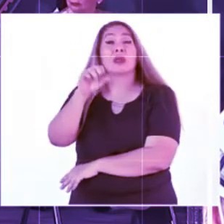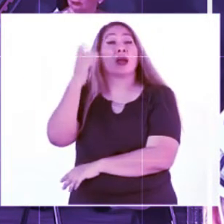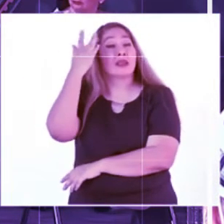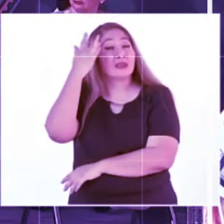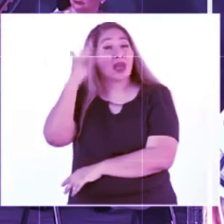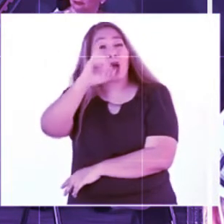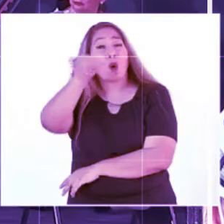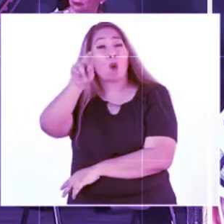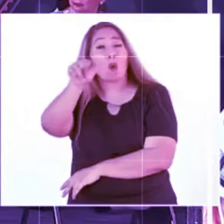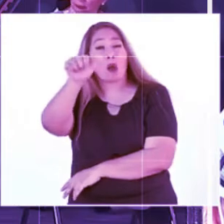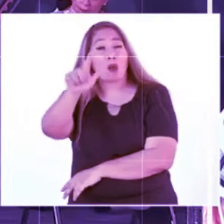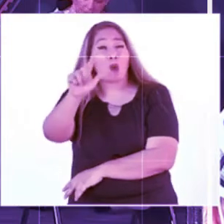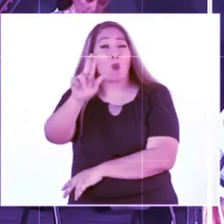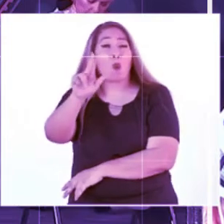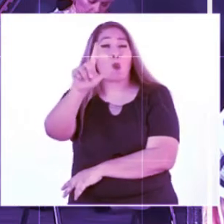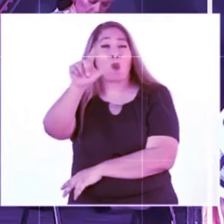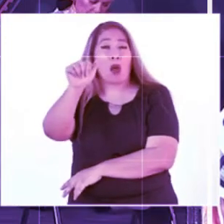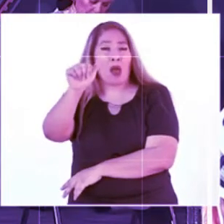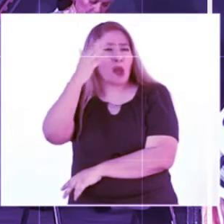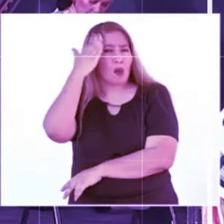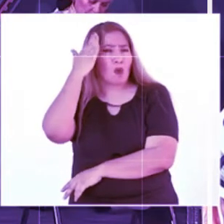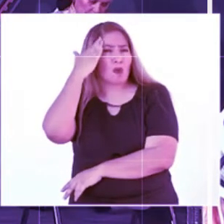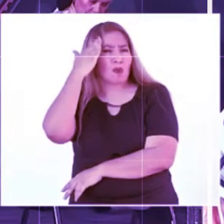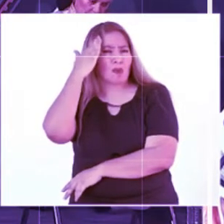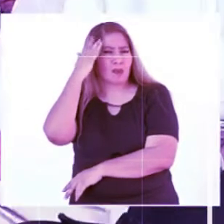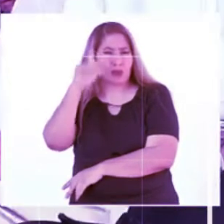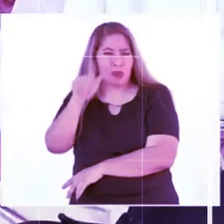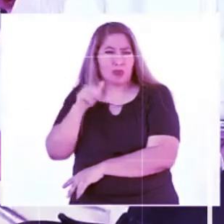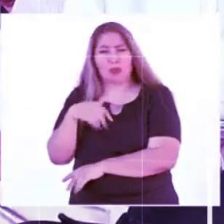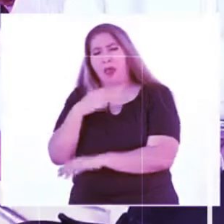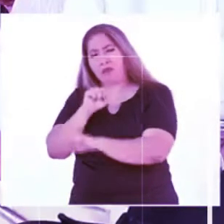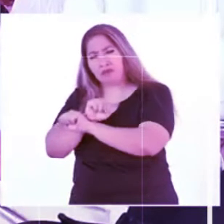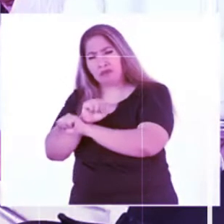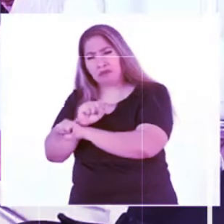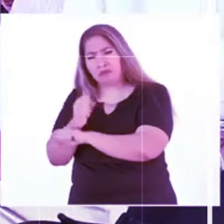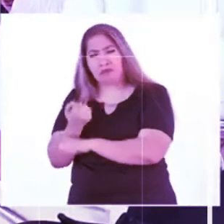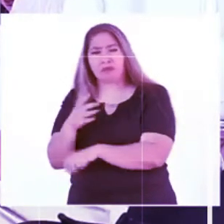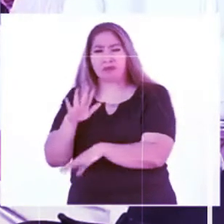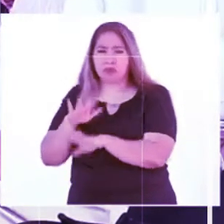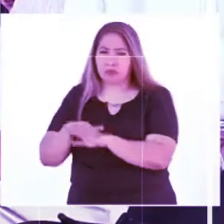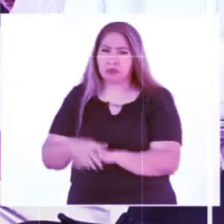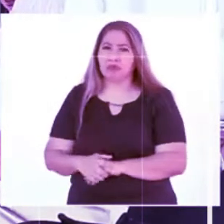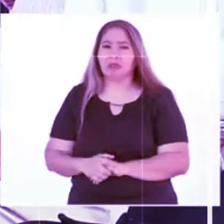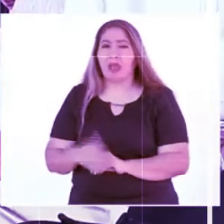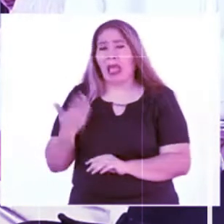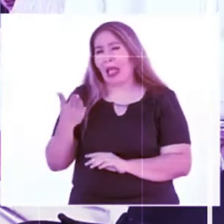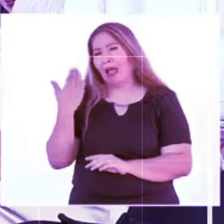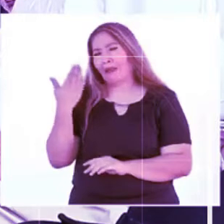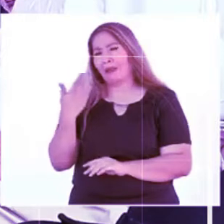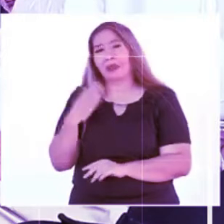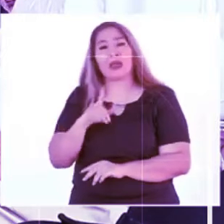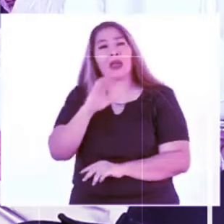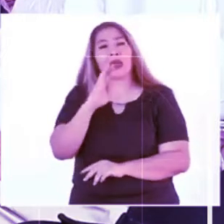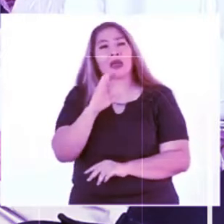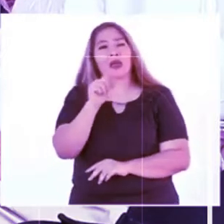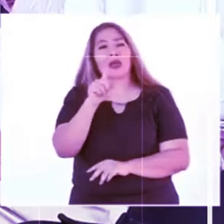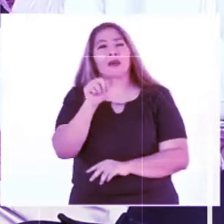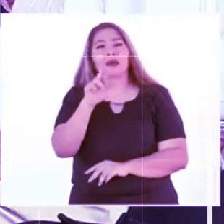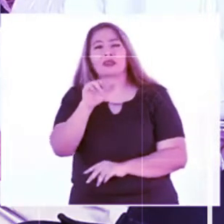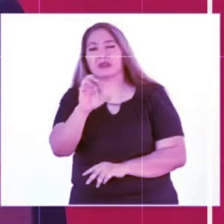los cabecillas, como se llamaba antes a los líderes de la